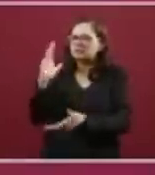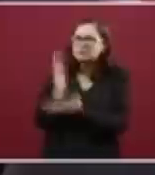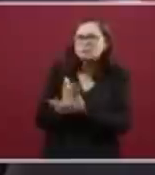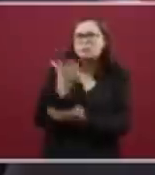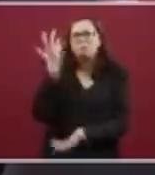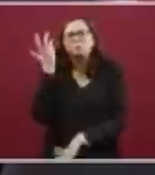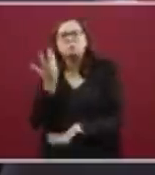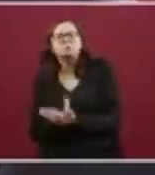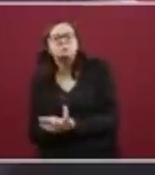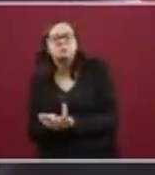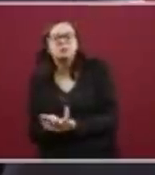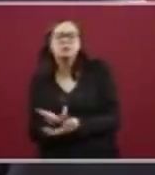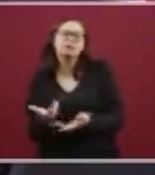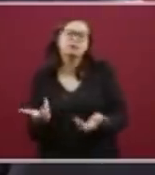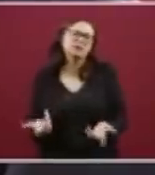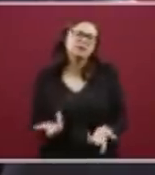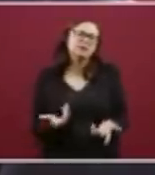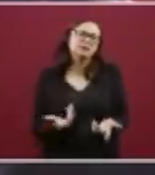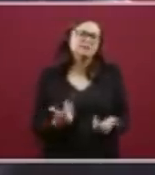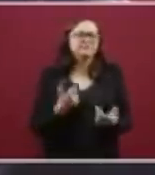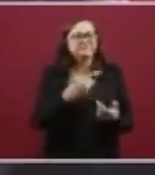los de la prensa fifí